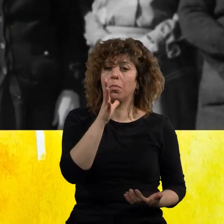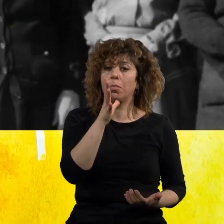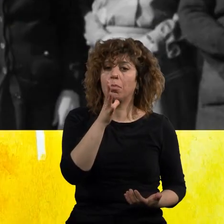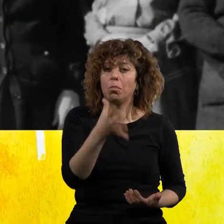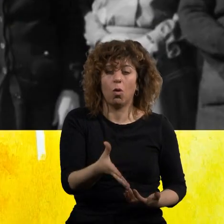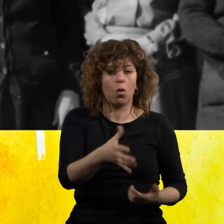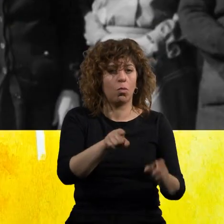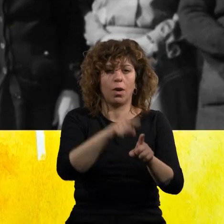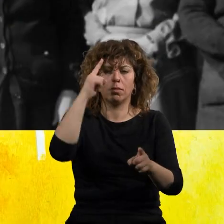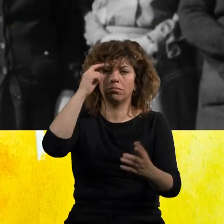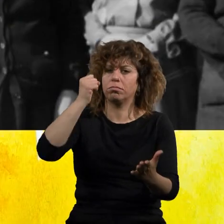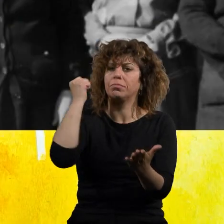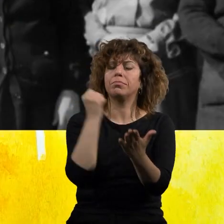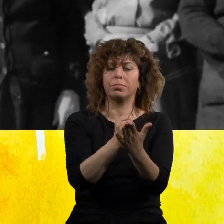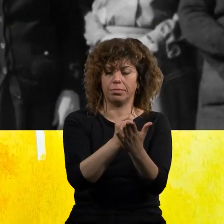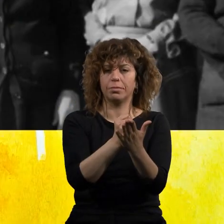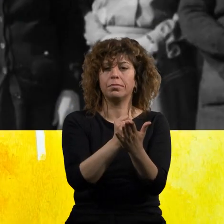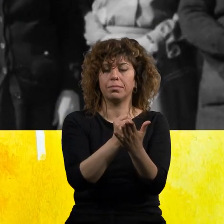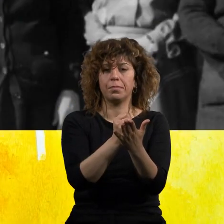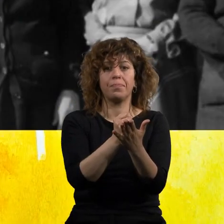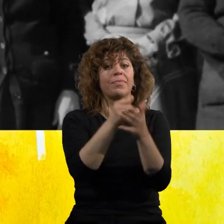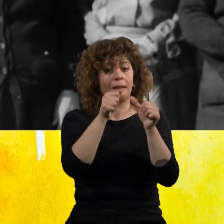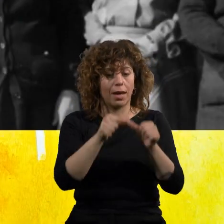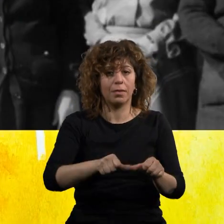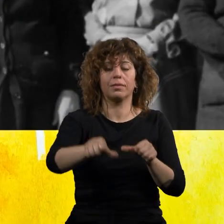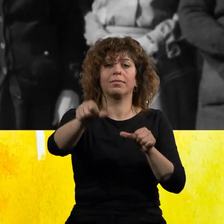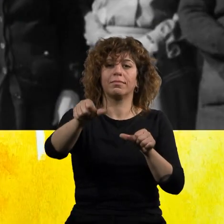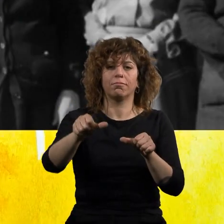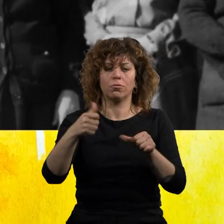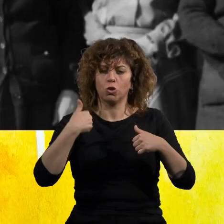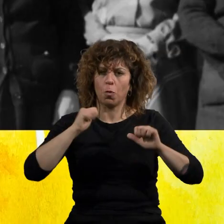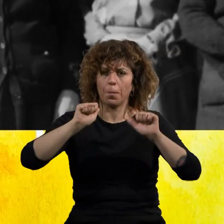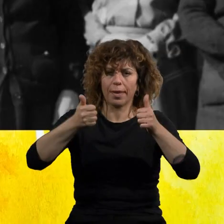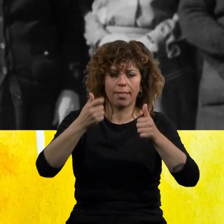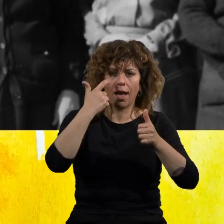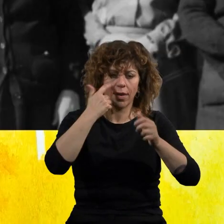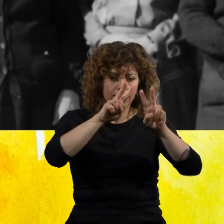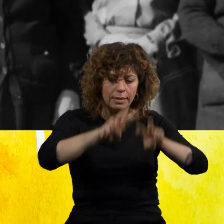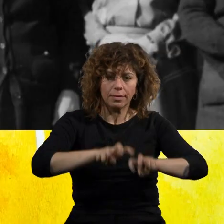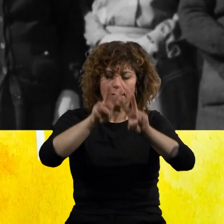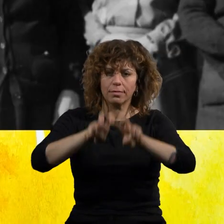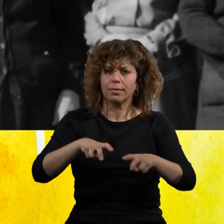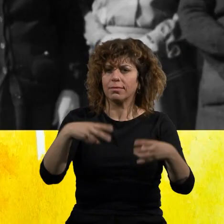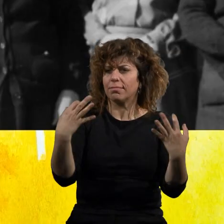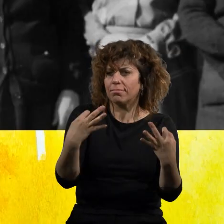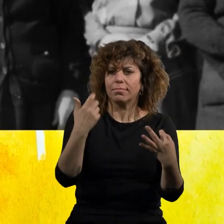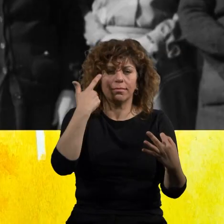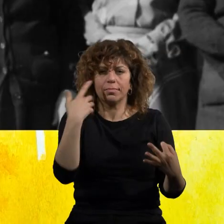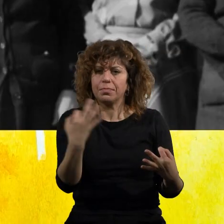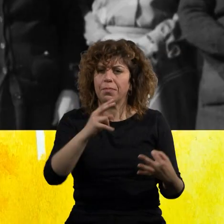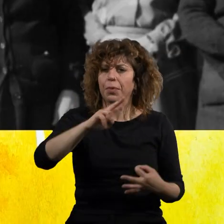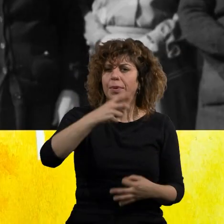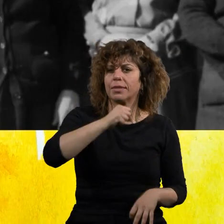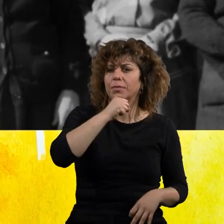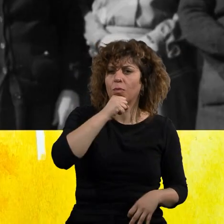el trauma, ¿no? Yo creo también, ¿no? Que tenía. Y a raíz de ahí es cuando empecé a investigar y empecé a querer saber qué había pasado con mi bisabuelo y qué